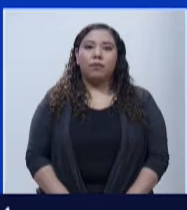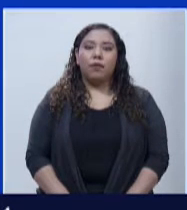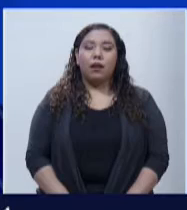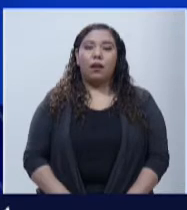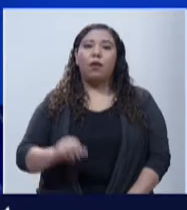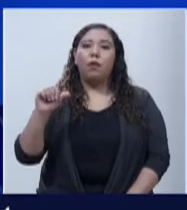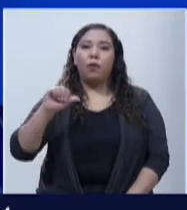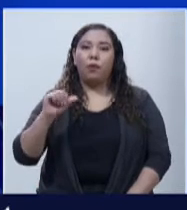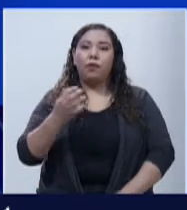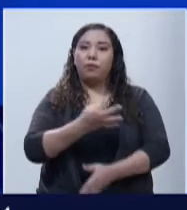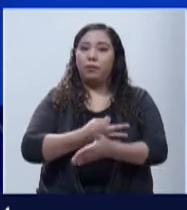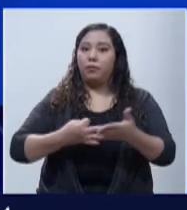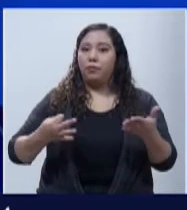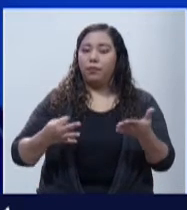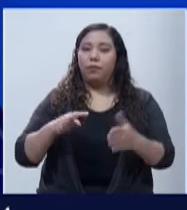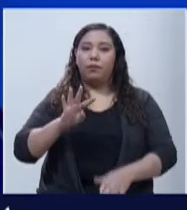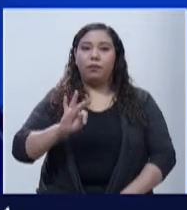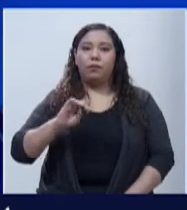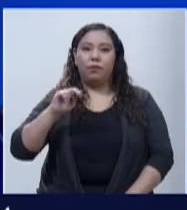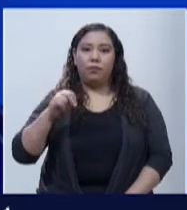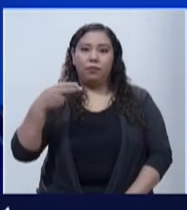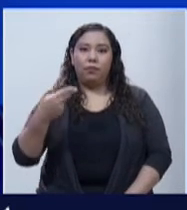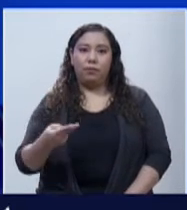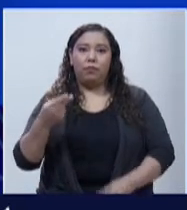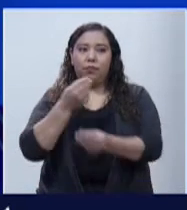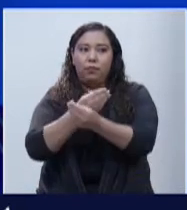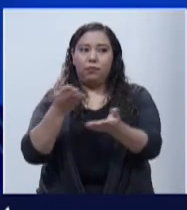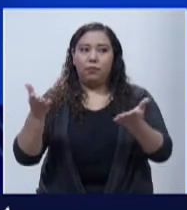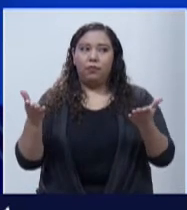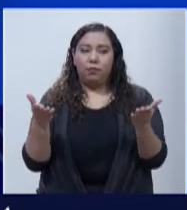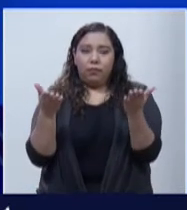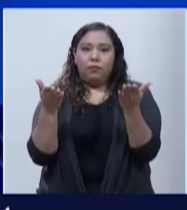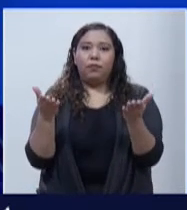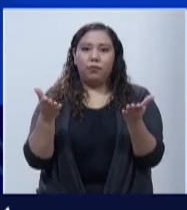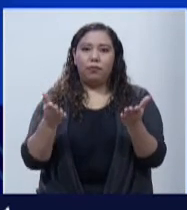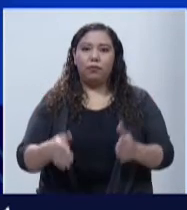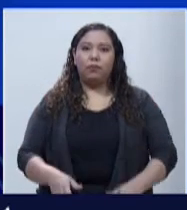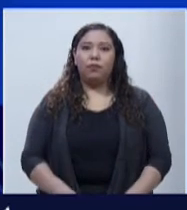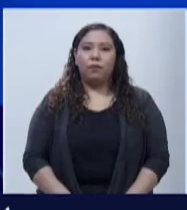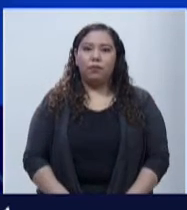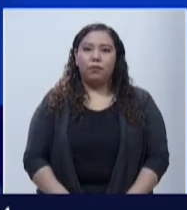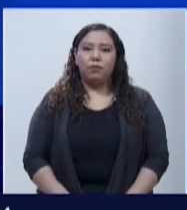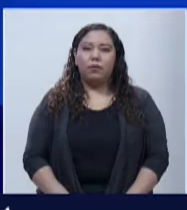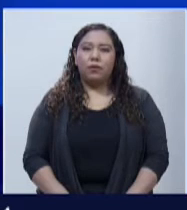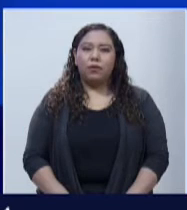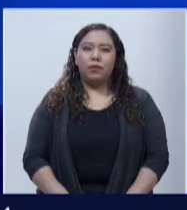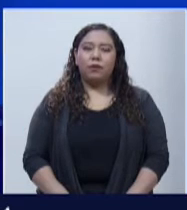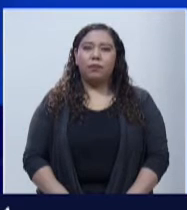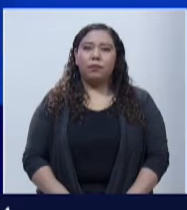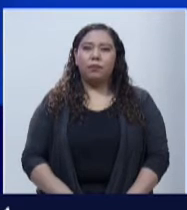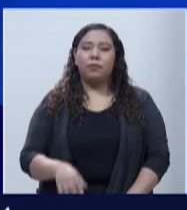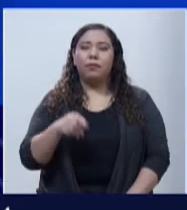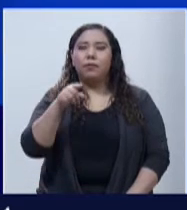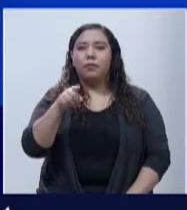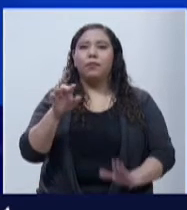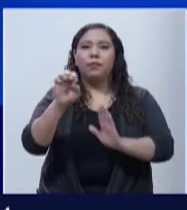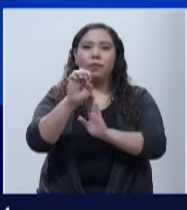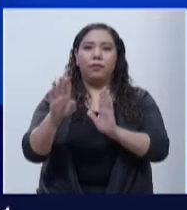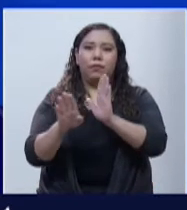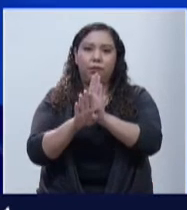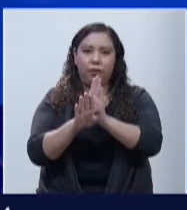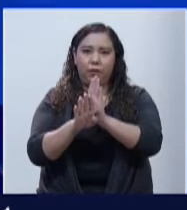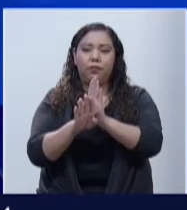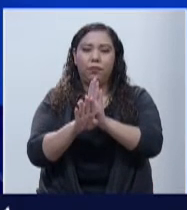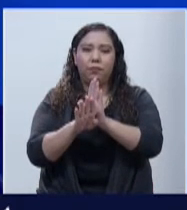esta tarde en el informativo estelar de televisión nacional de honduras la apertura de la embajada de honduras